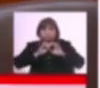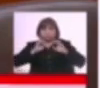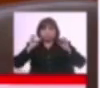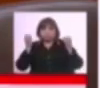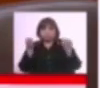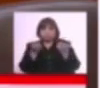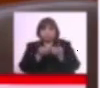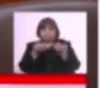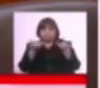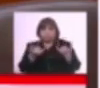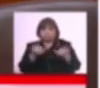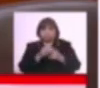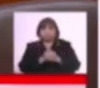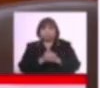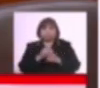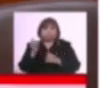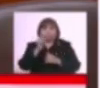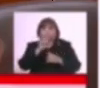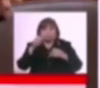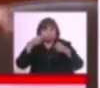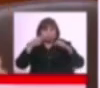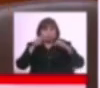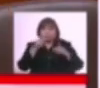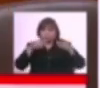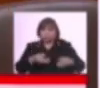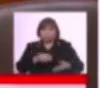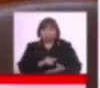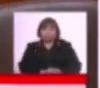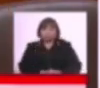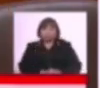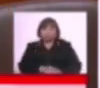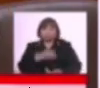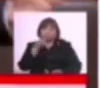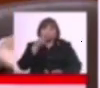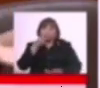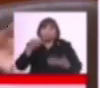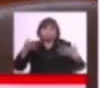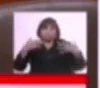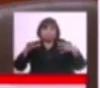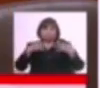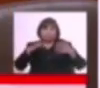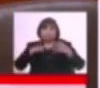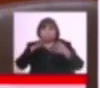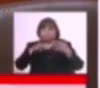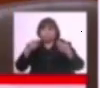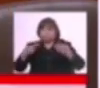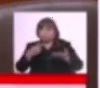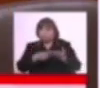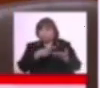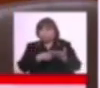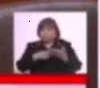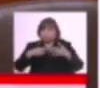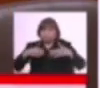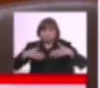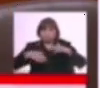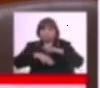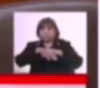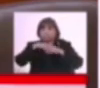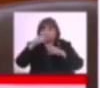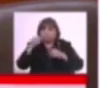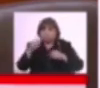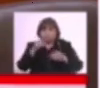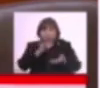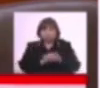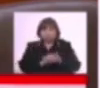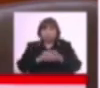siente una responsabilidad porque tú estás representando al pueblo, a la gente, y tienes